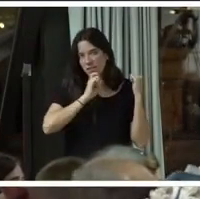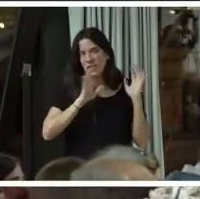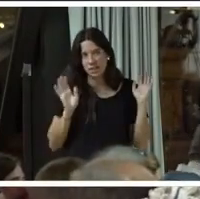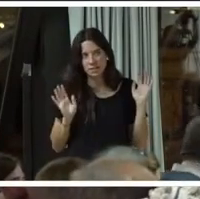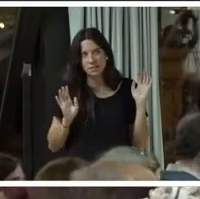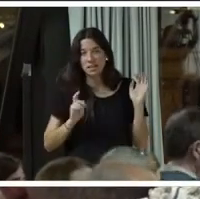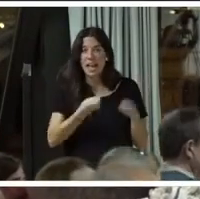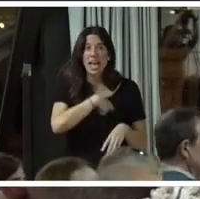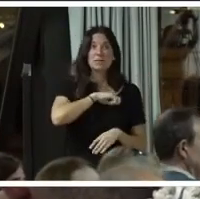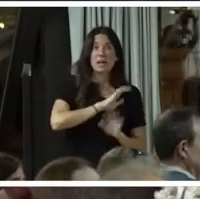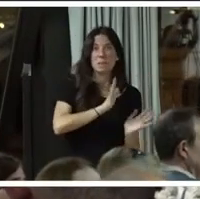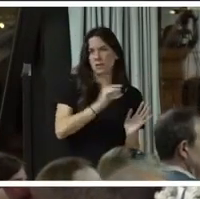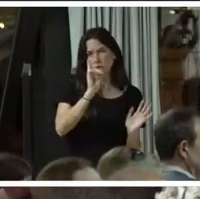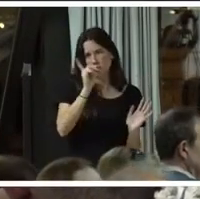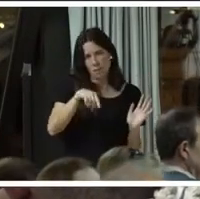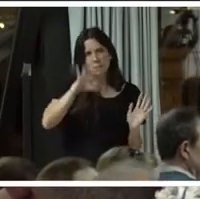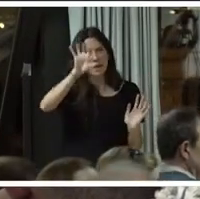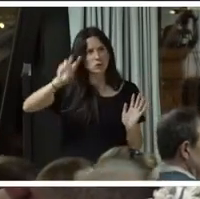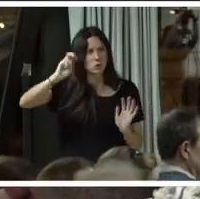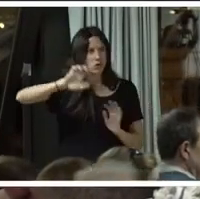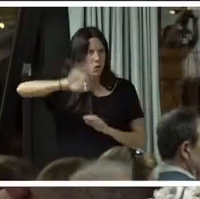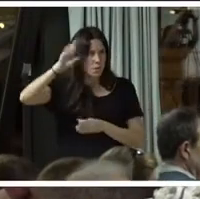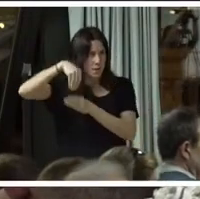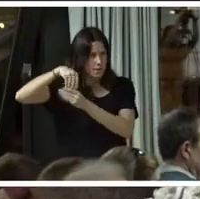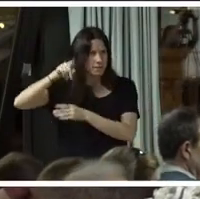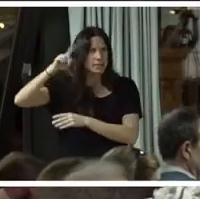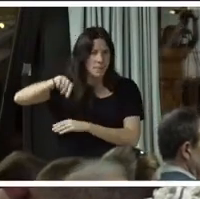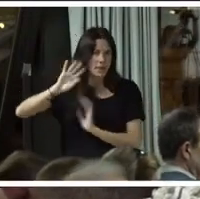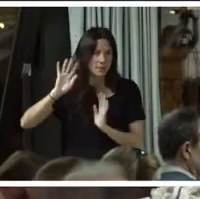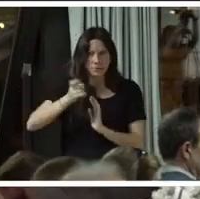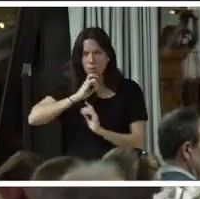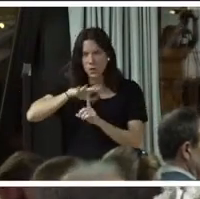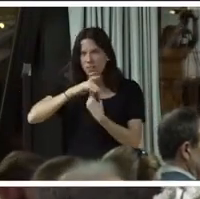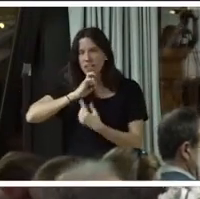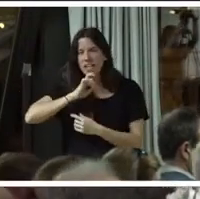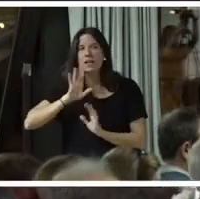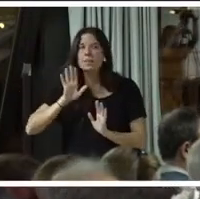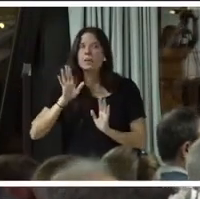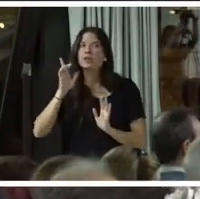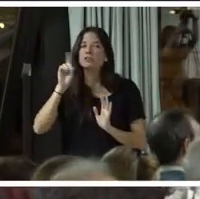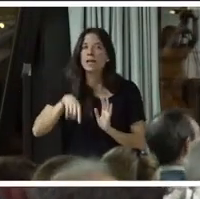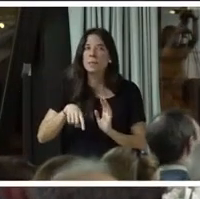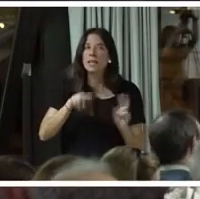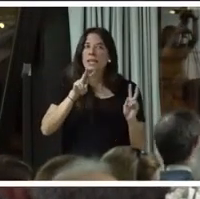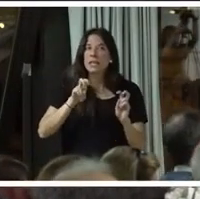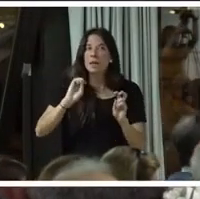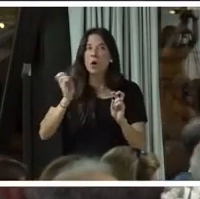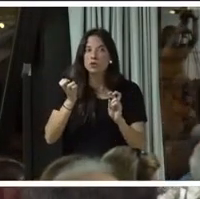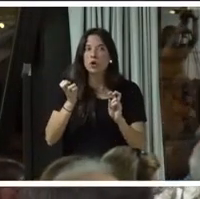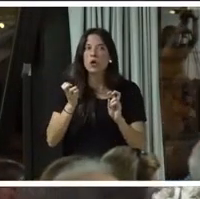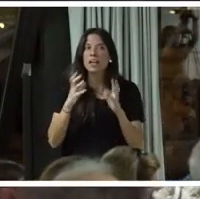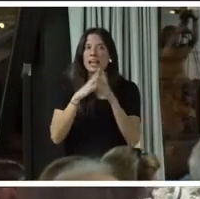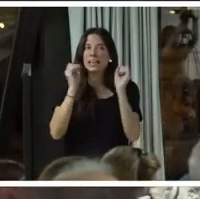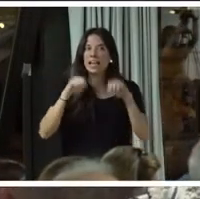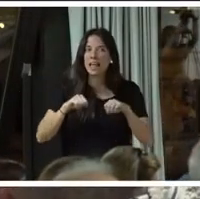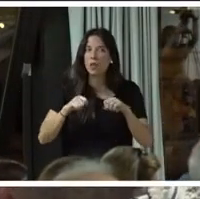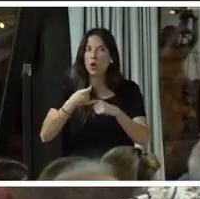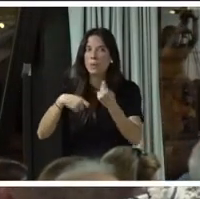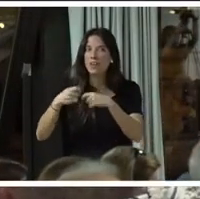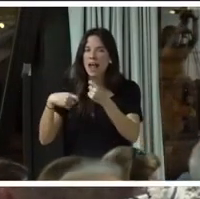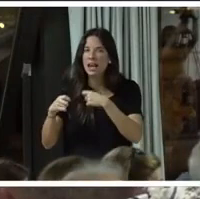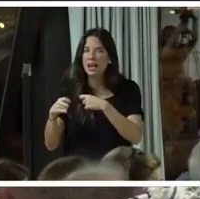solamente de España sino de otros países europeos pero está también el tema del tratado comercial de